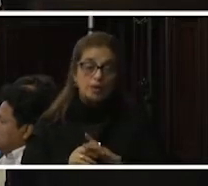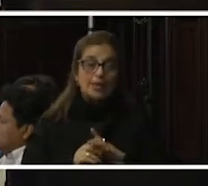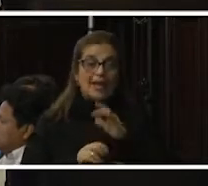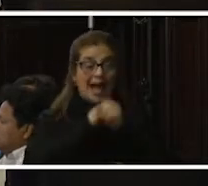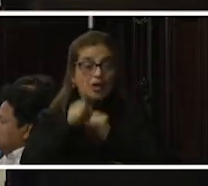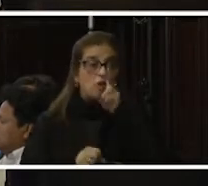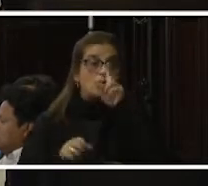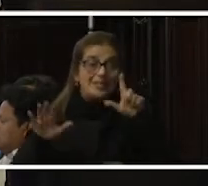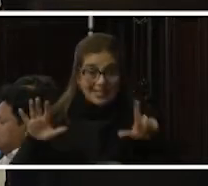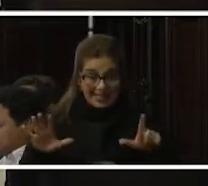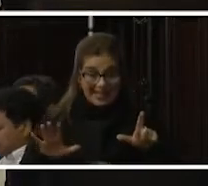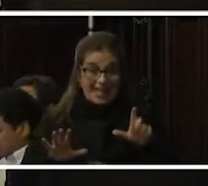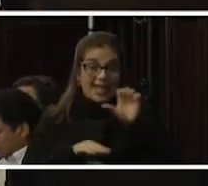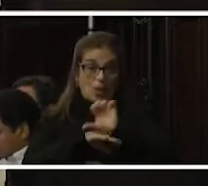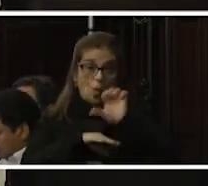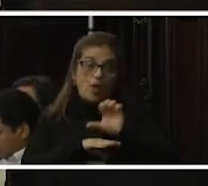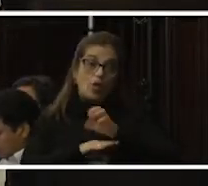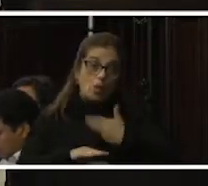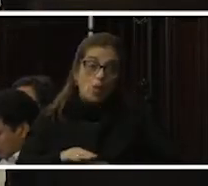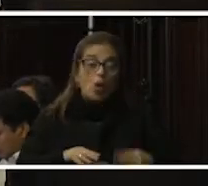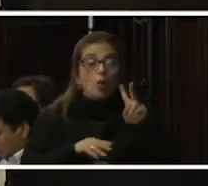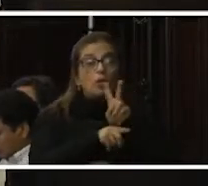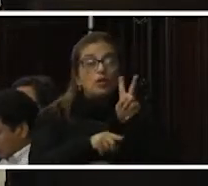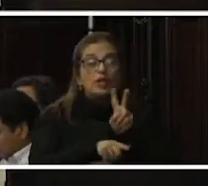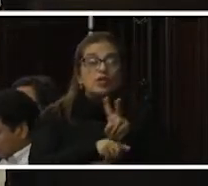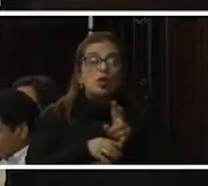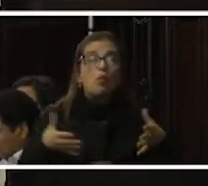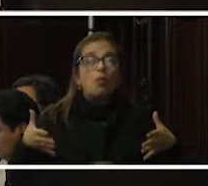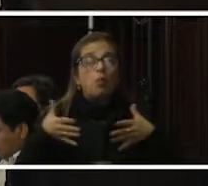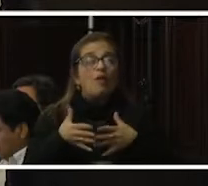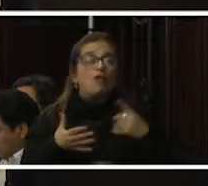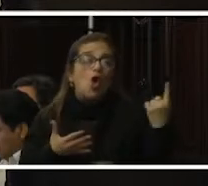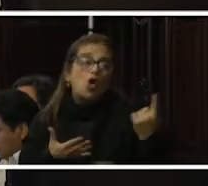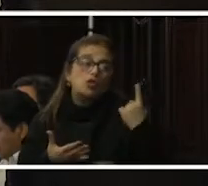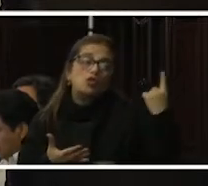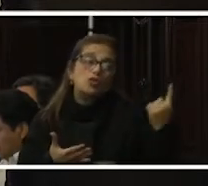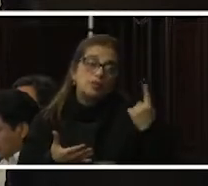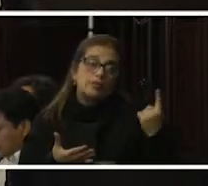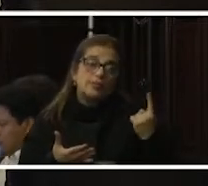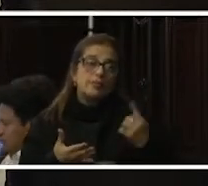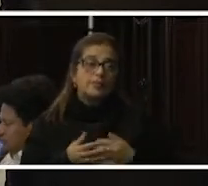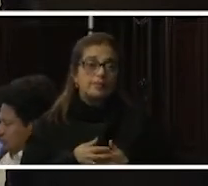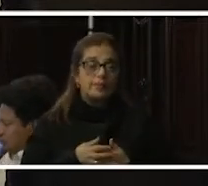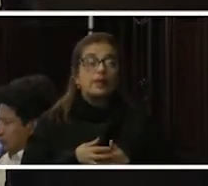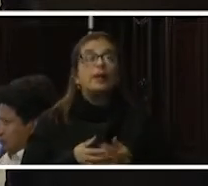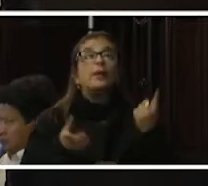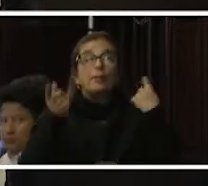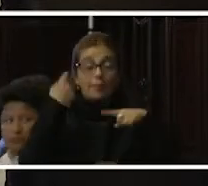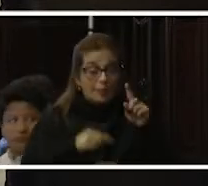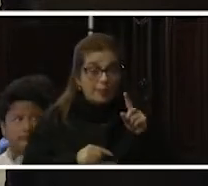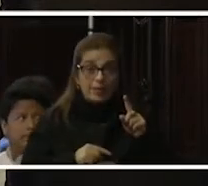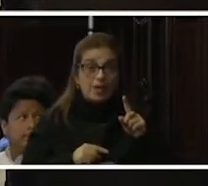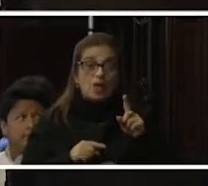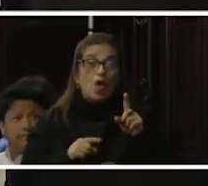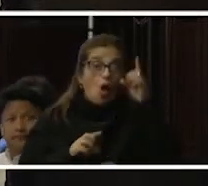Ecuador presentó Política Nacional Protección de los Pueblos Aislados, Tagueri Tarmenani. Sin embargo, nunca